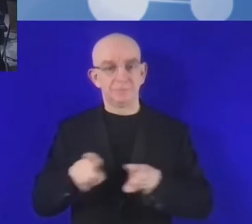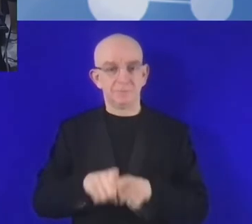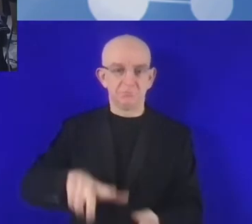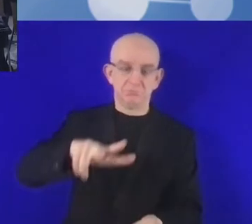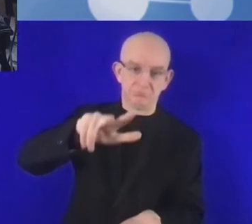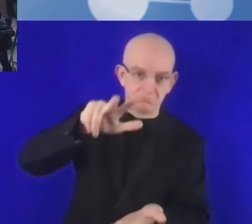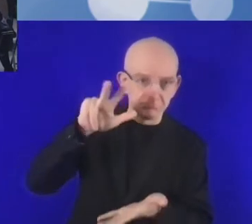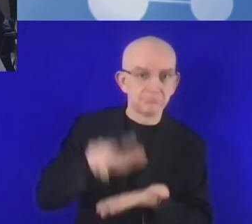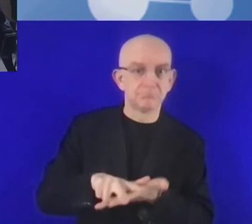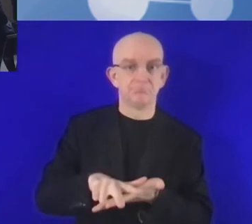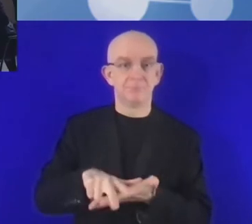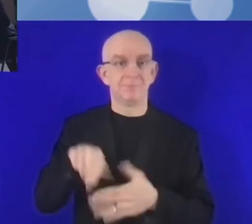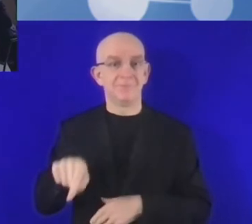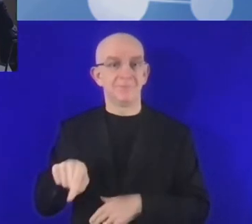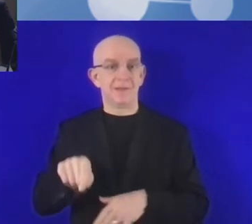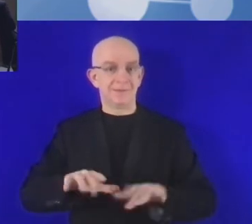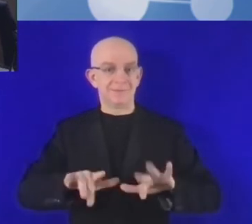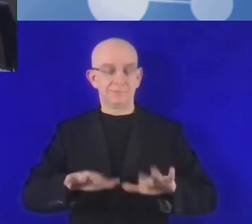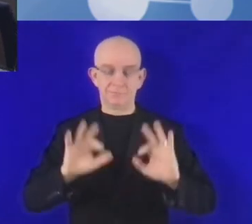más importante